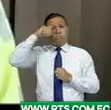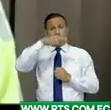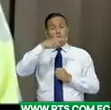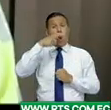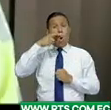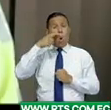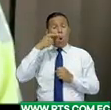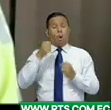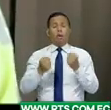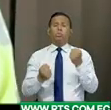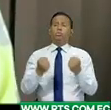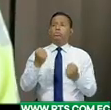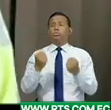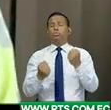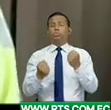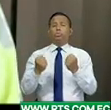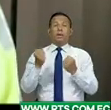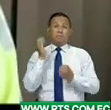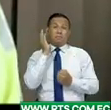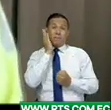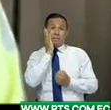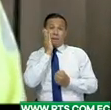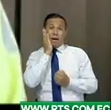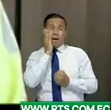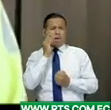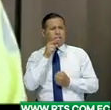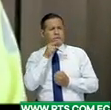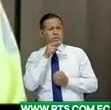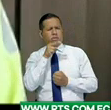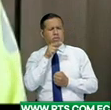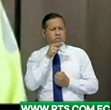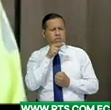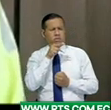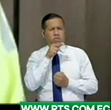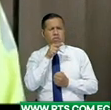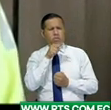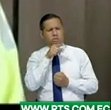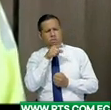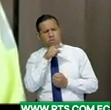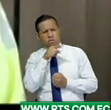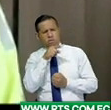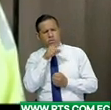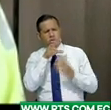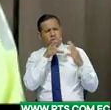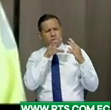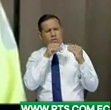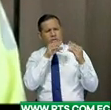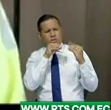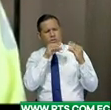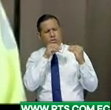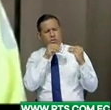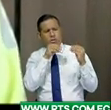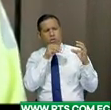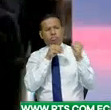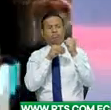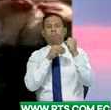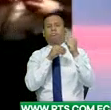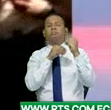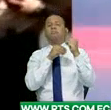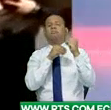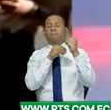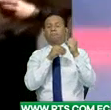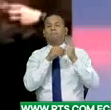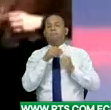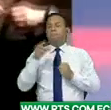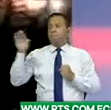de la víctima procede a darse cuenta del cambio de actitud. Inmediatamente, al realizar una conversación con ella, se da cuenta de lo acontecido y... Está acusado